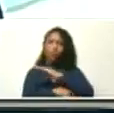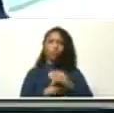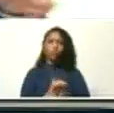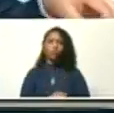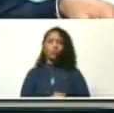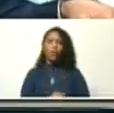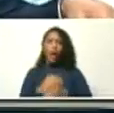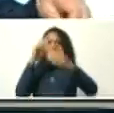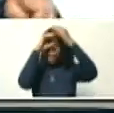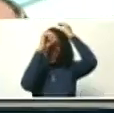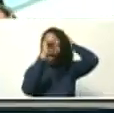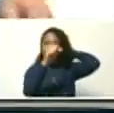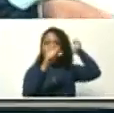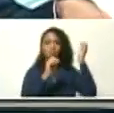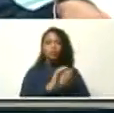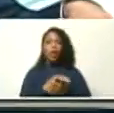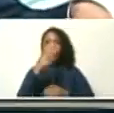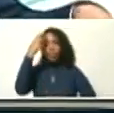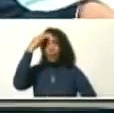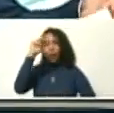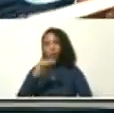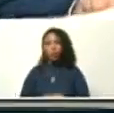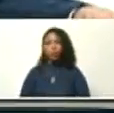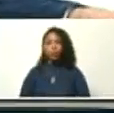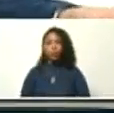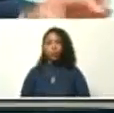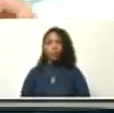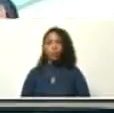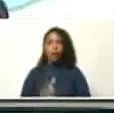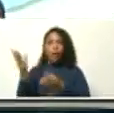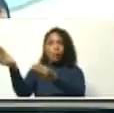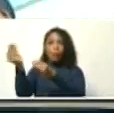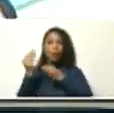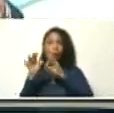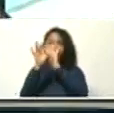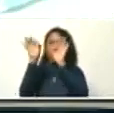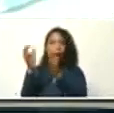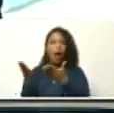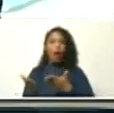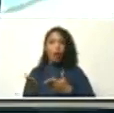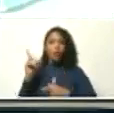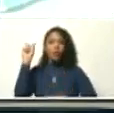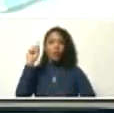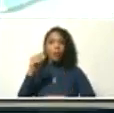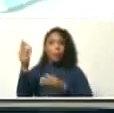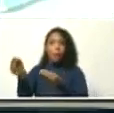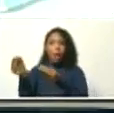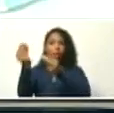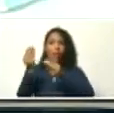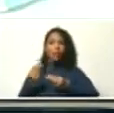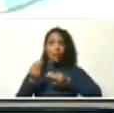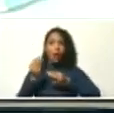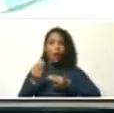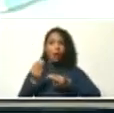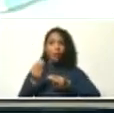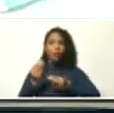al embajador de México que me trajo estos regalos, también me trajo este regalo,